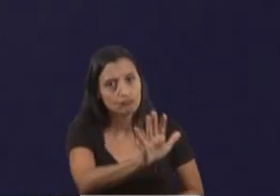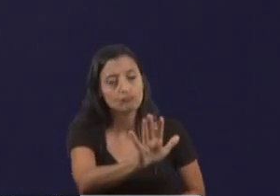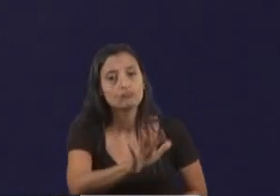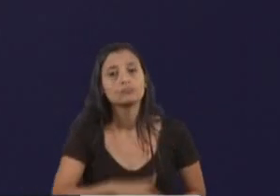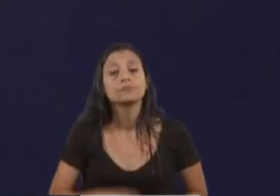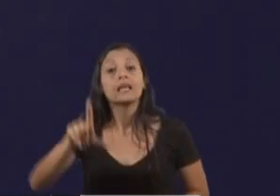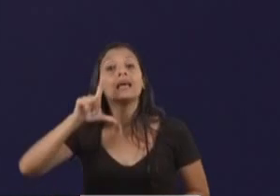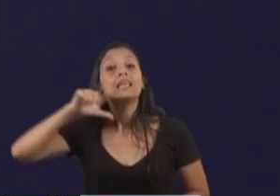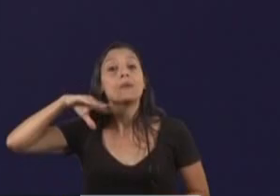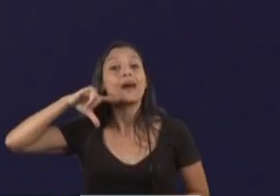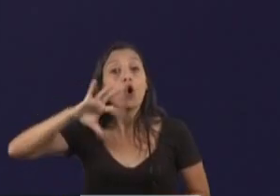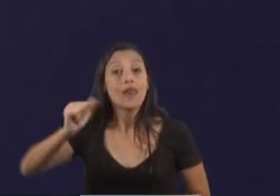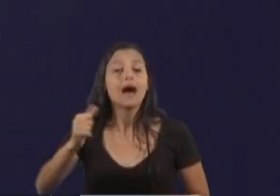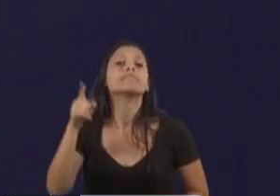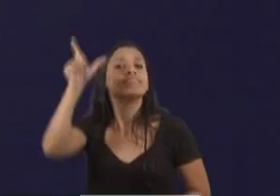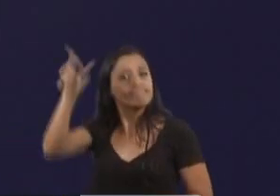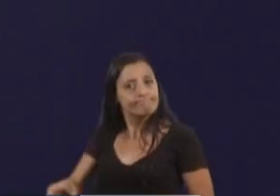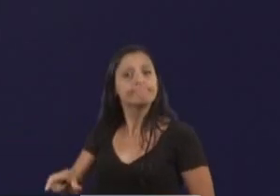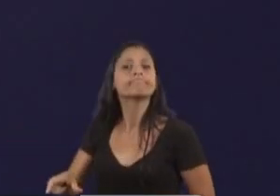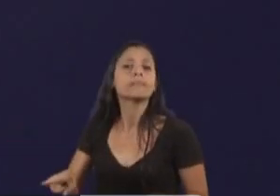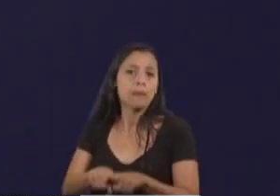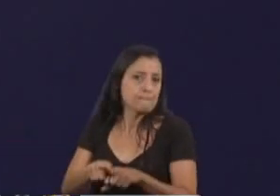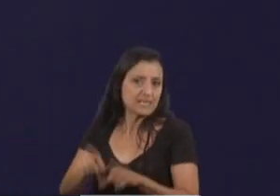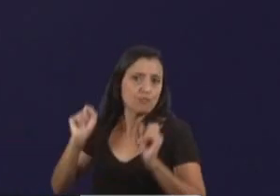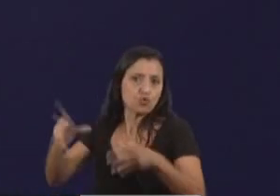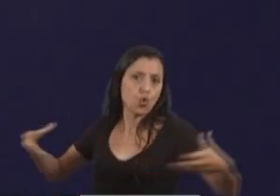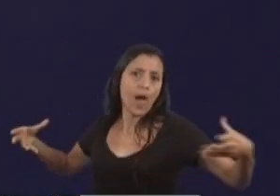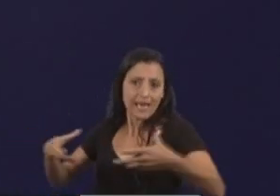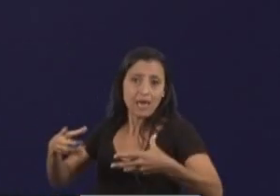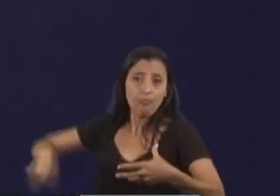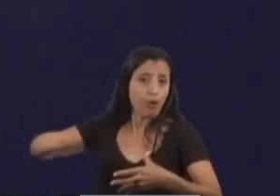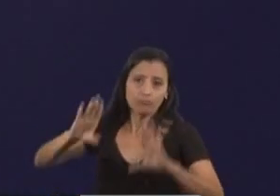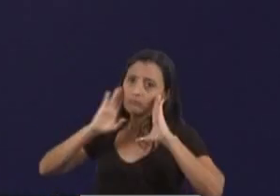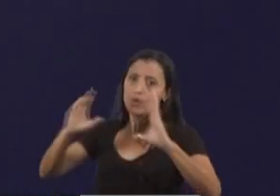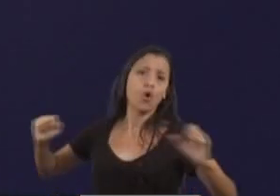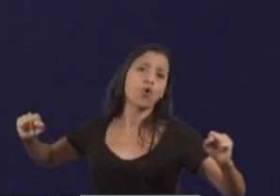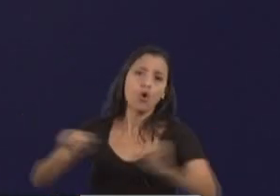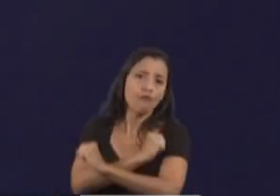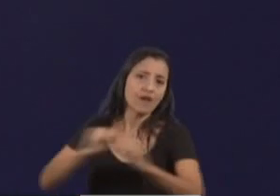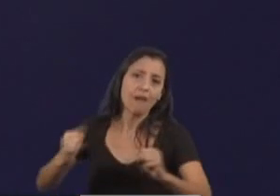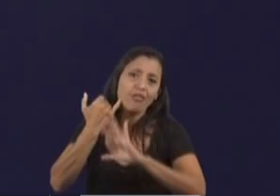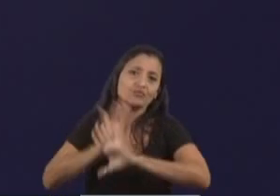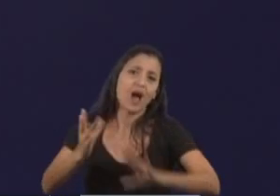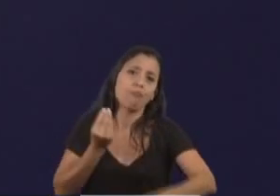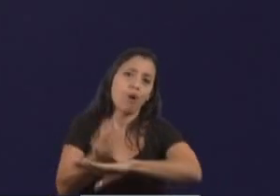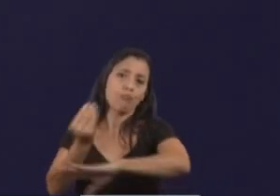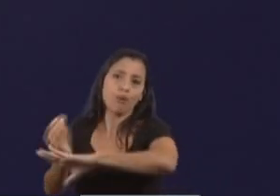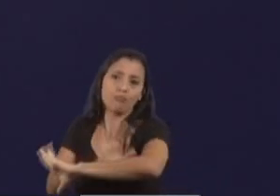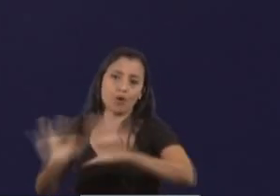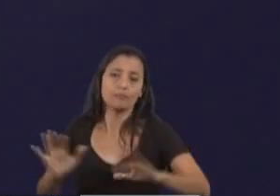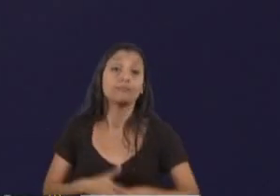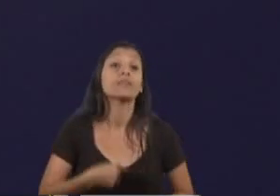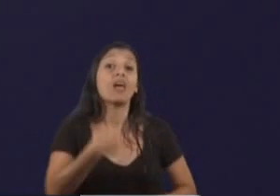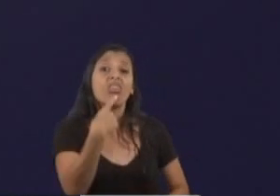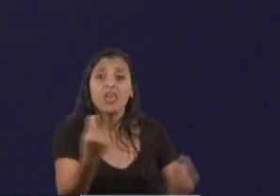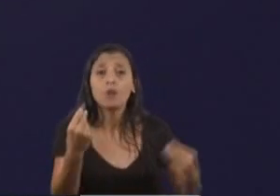Mariano Cunio Libarona está, como todo su gabinete, absolutamente confirmado en cada uno de sus lugares. Digo porque hubo